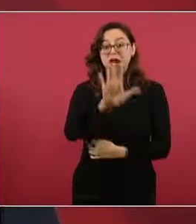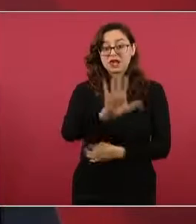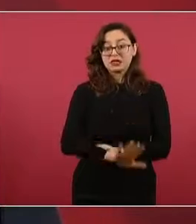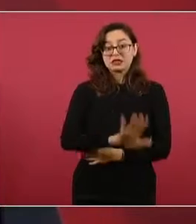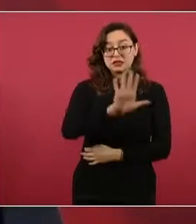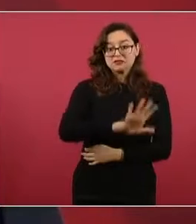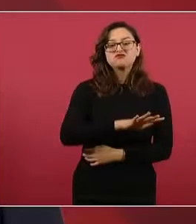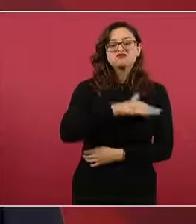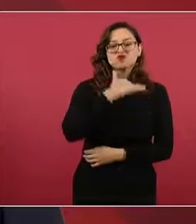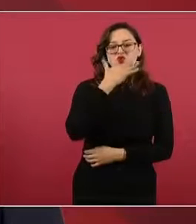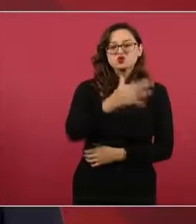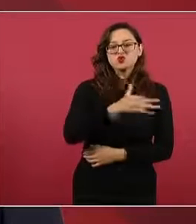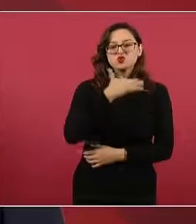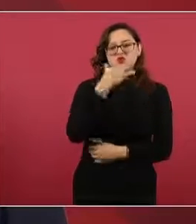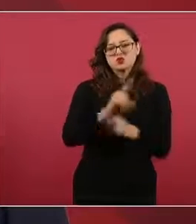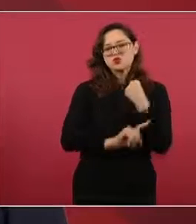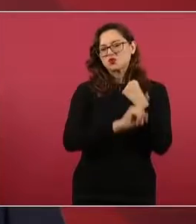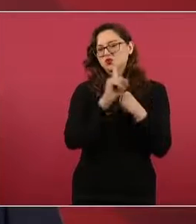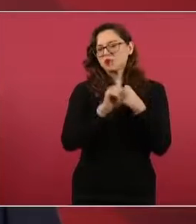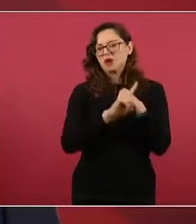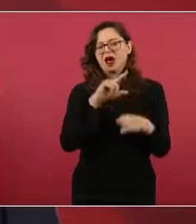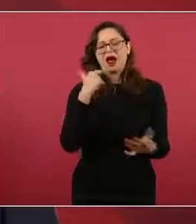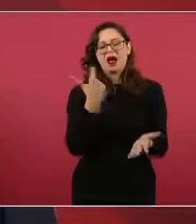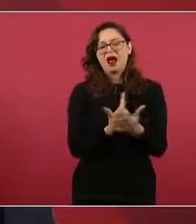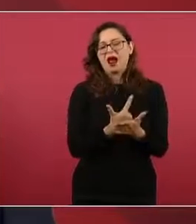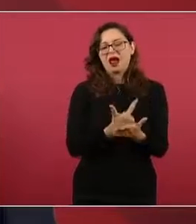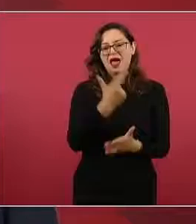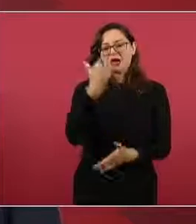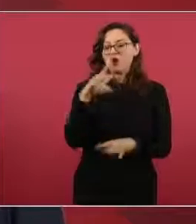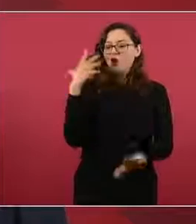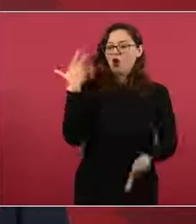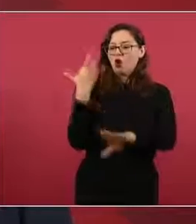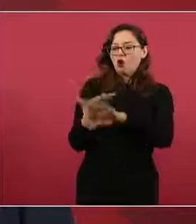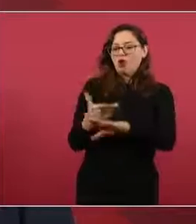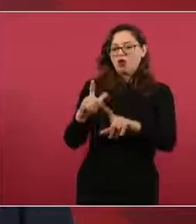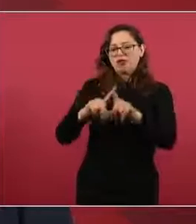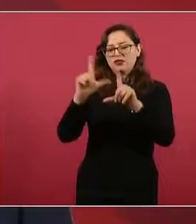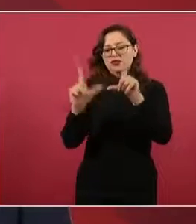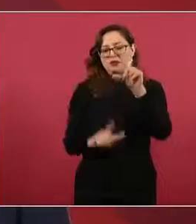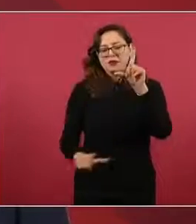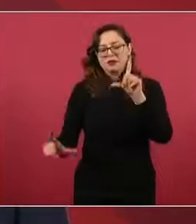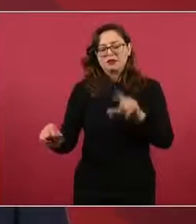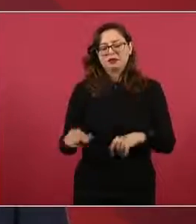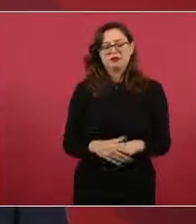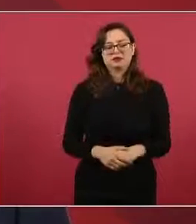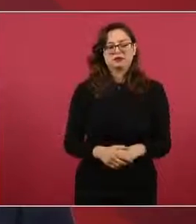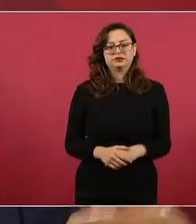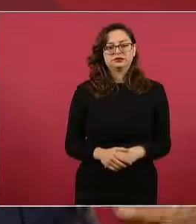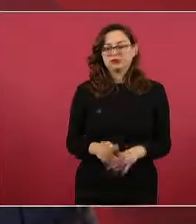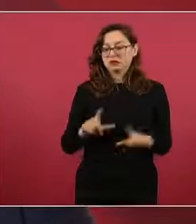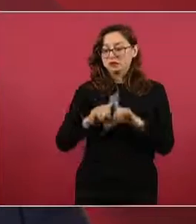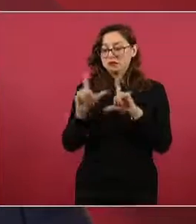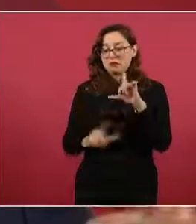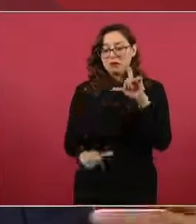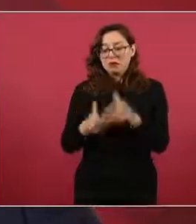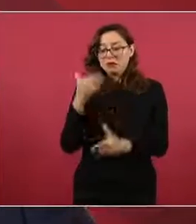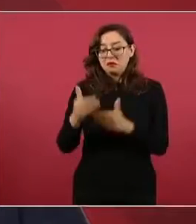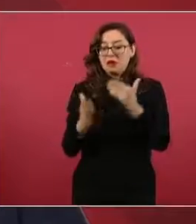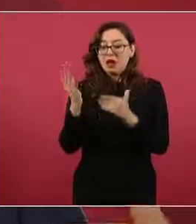es el principal problema de México, era lo que impedía avanzar.